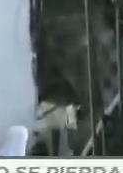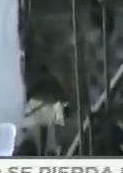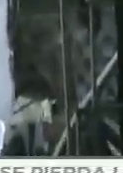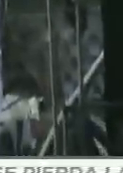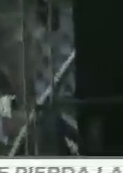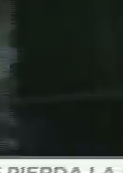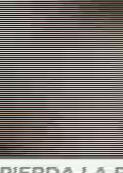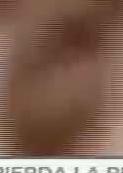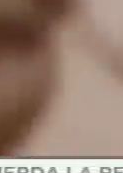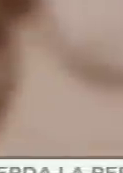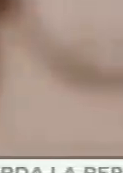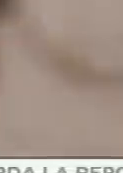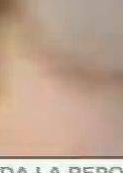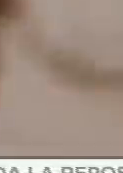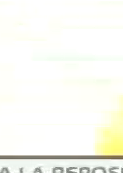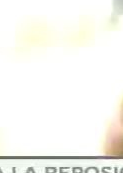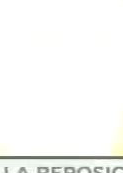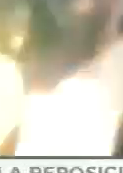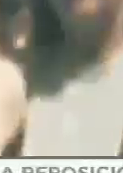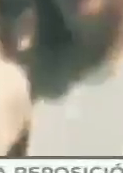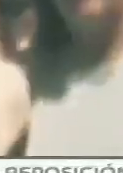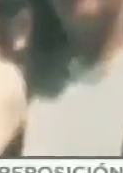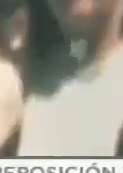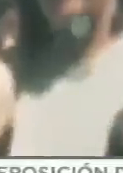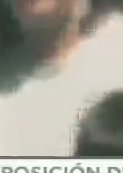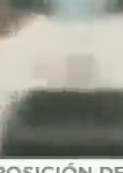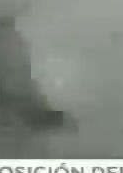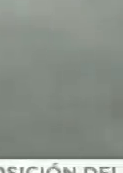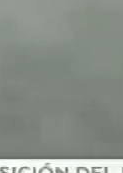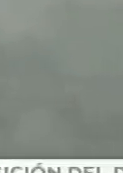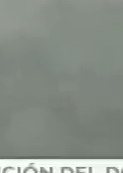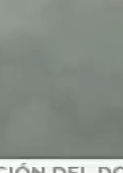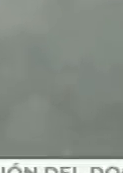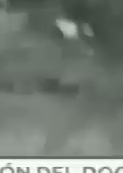Esto es Villa Fiorito, barrio natal del Diego de